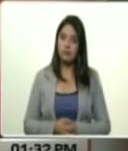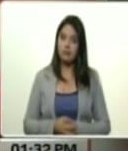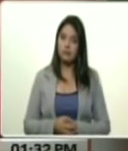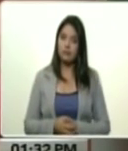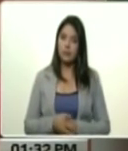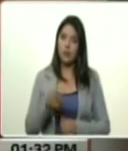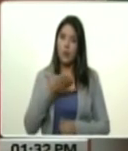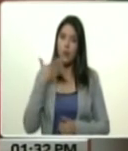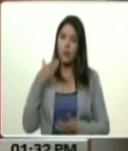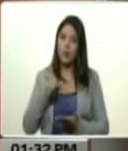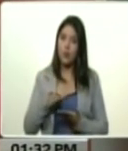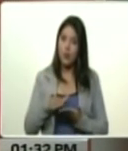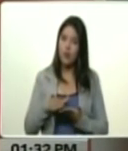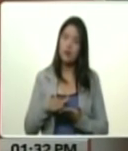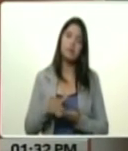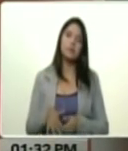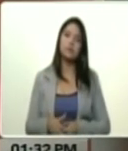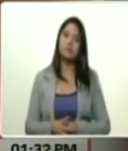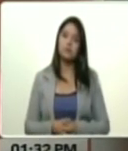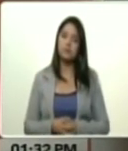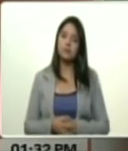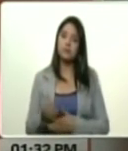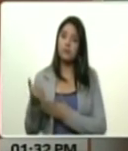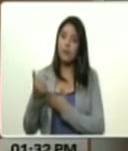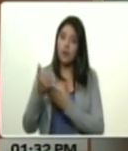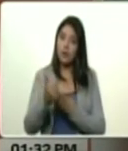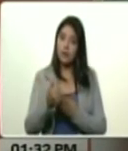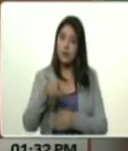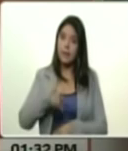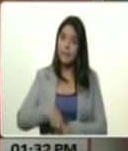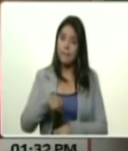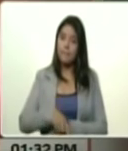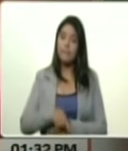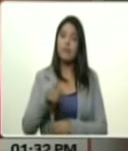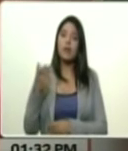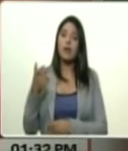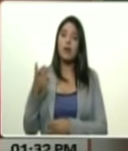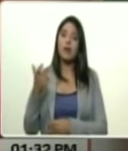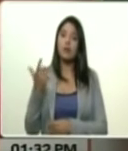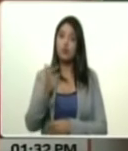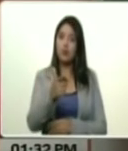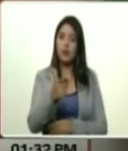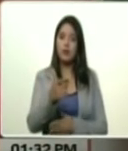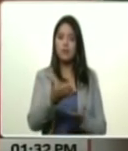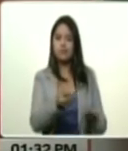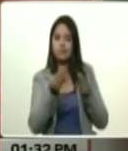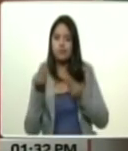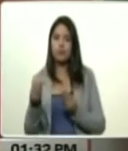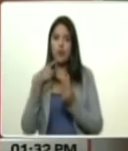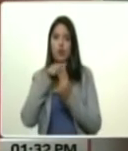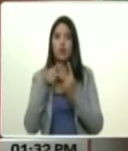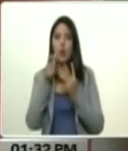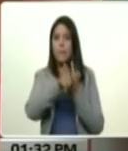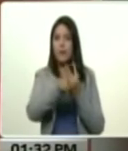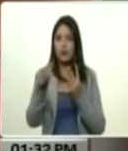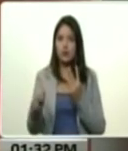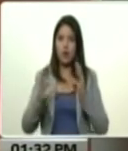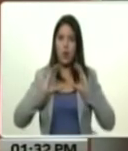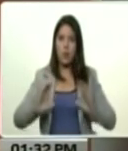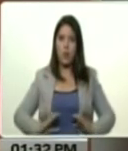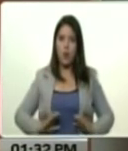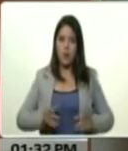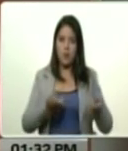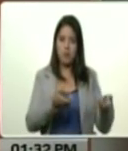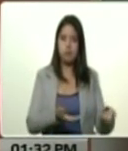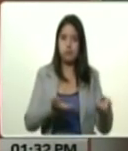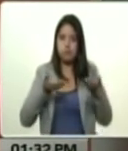homicidio en grado de copedador necesario. En su vehículo sacó los dos cadáveres de las personas que fallecieron.